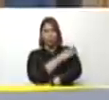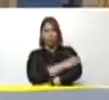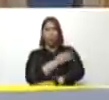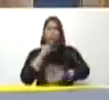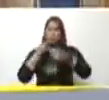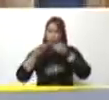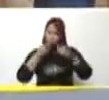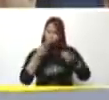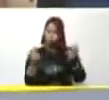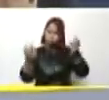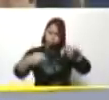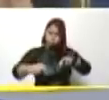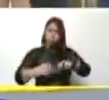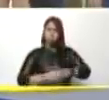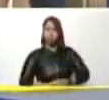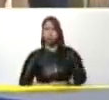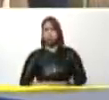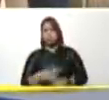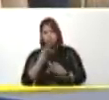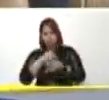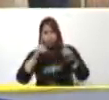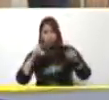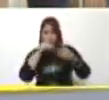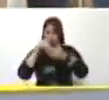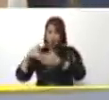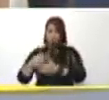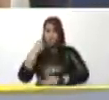dialogante, democrática, electoral, política.